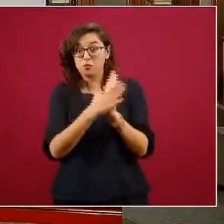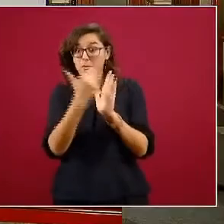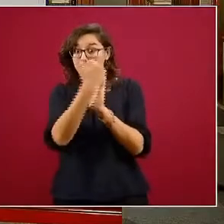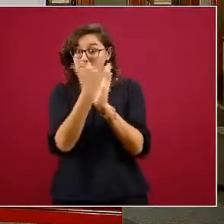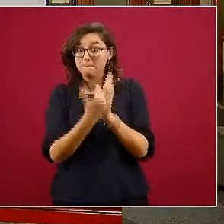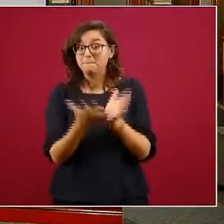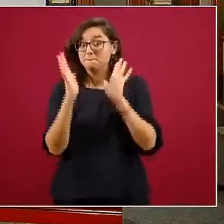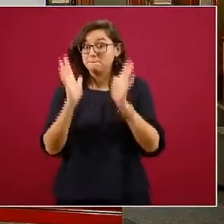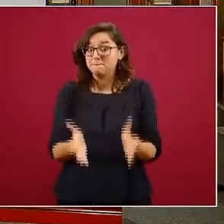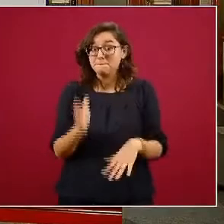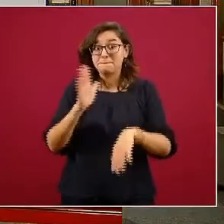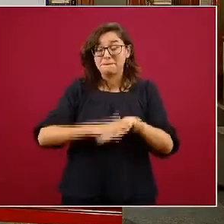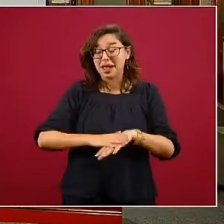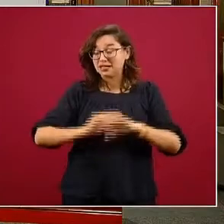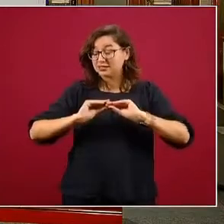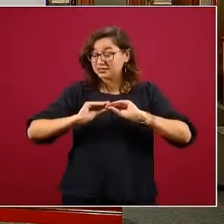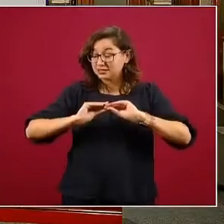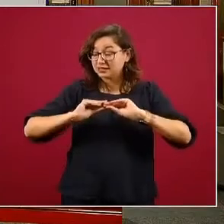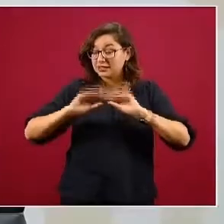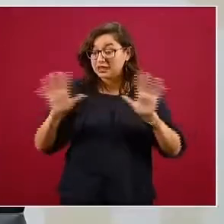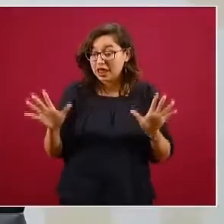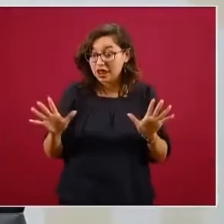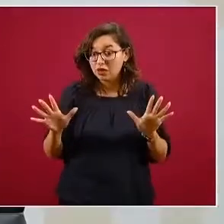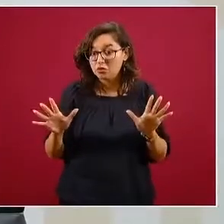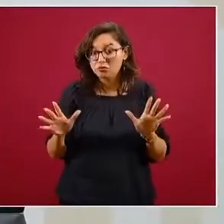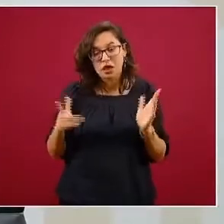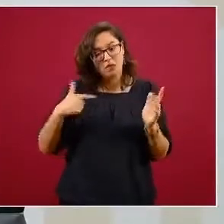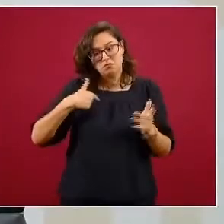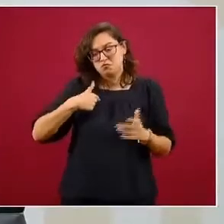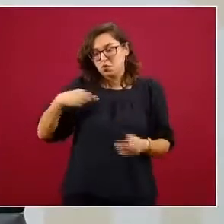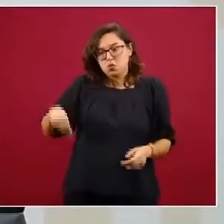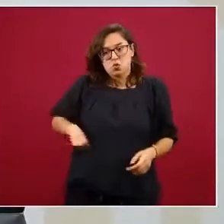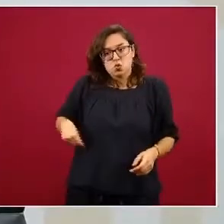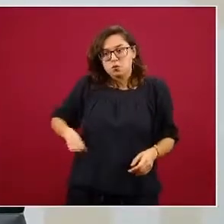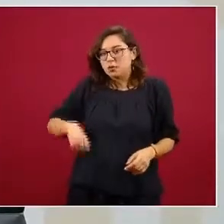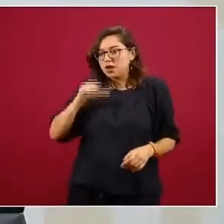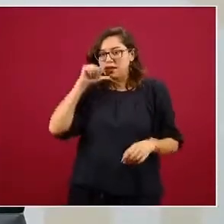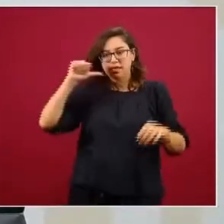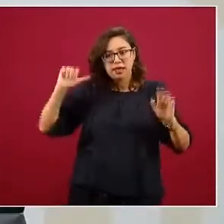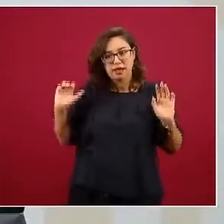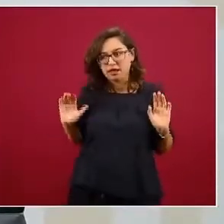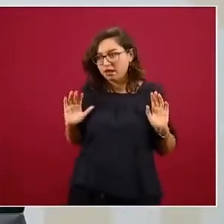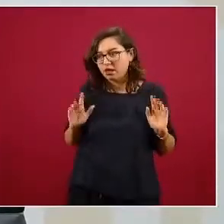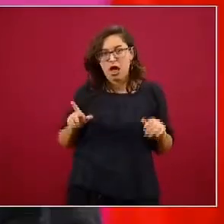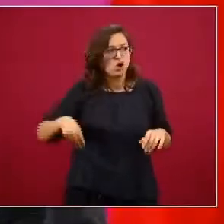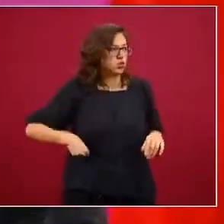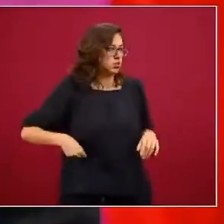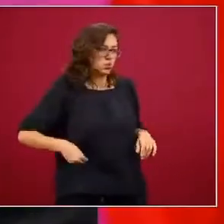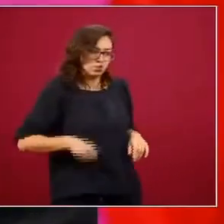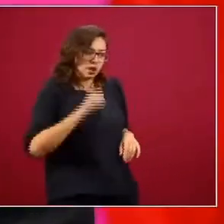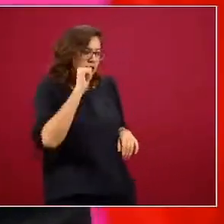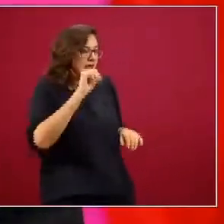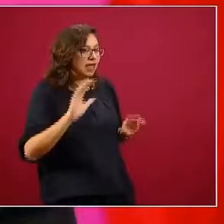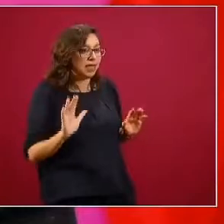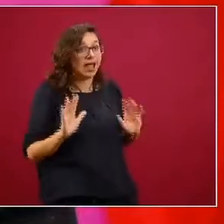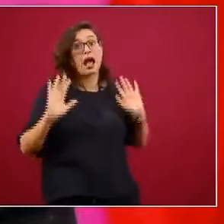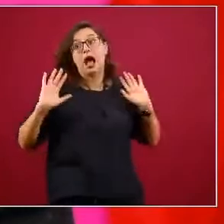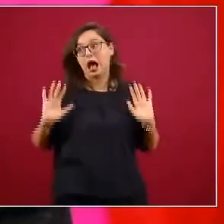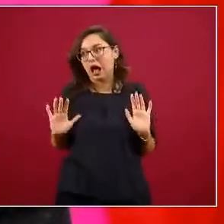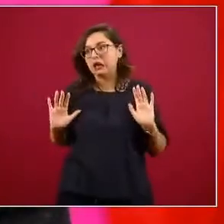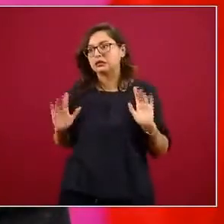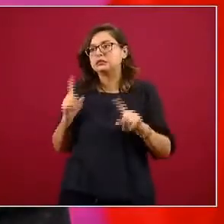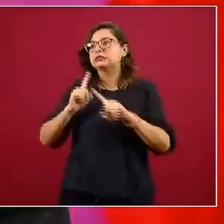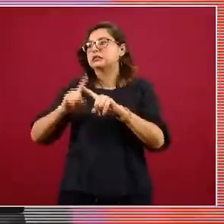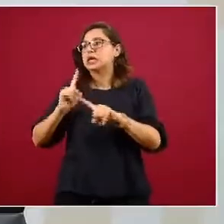que ya existen, que llevarían a deslindar la responsabilidad en caso de incumplimiento o en caso de una consecuencia